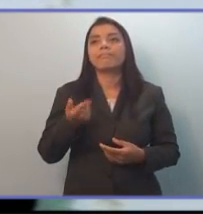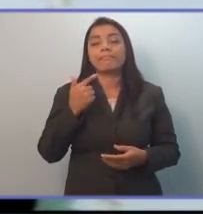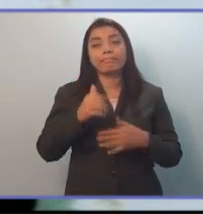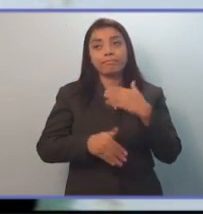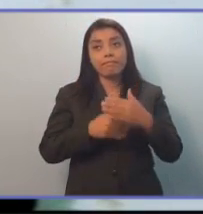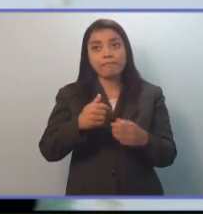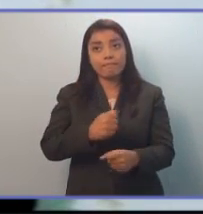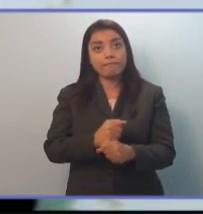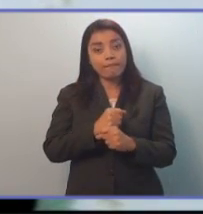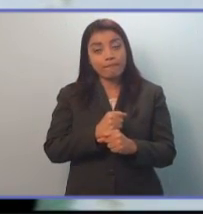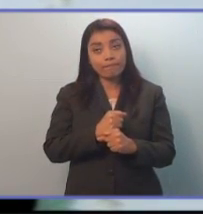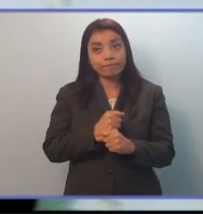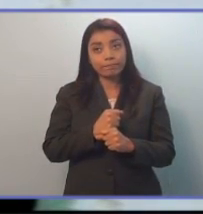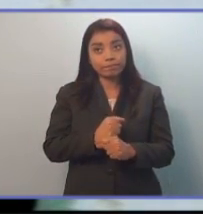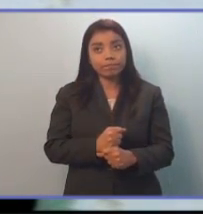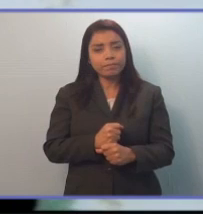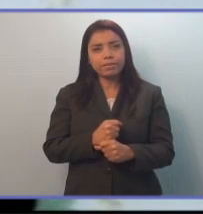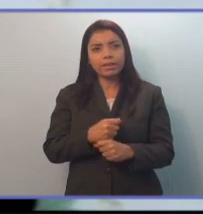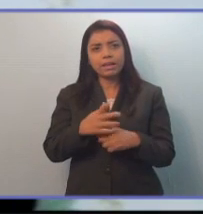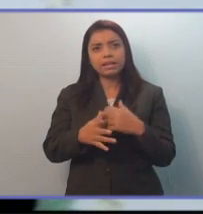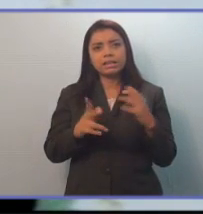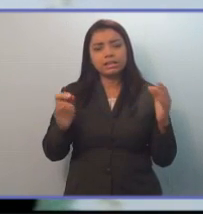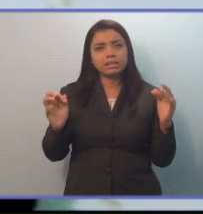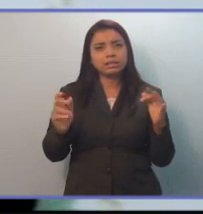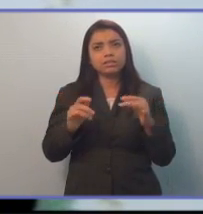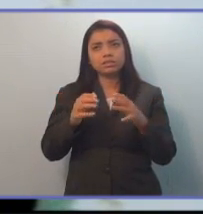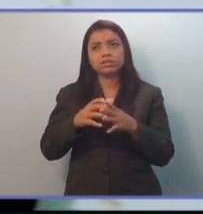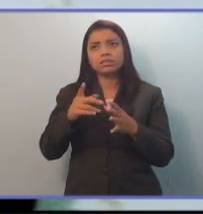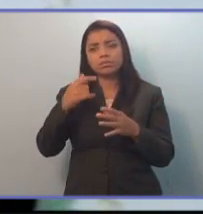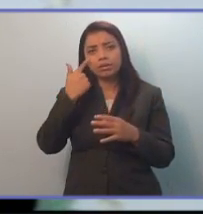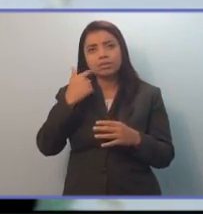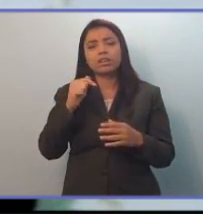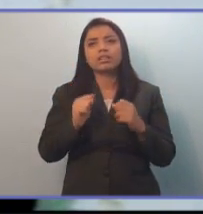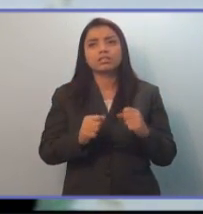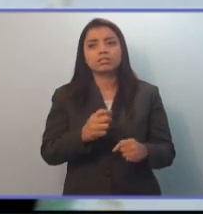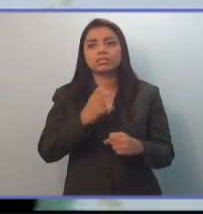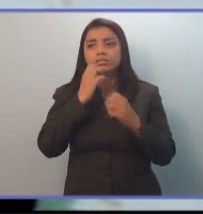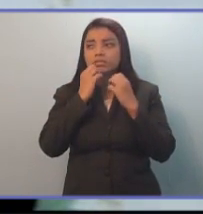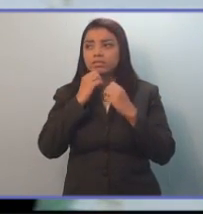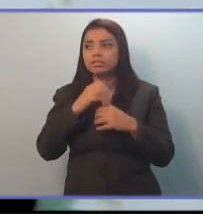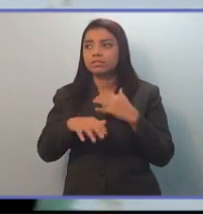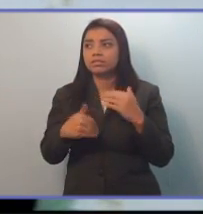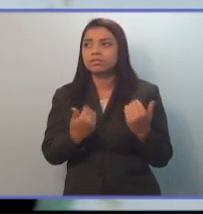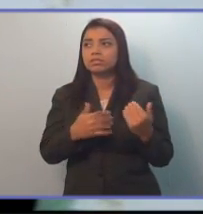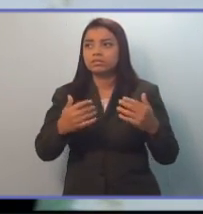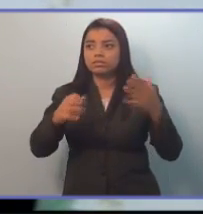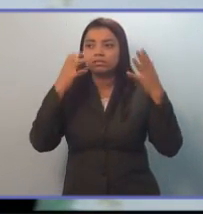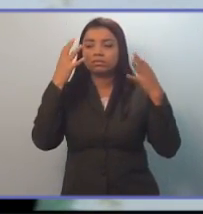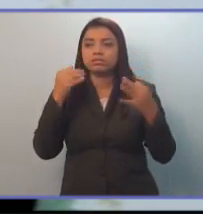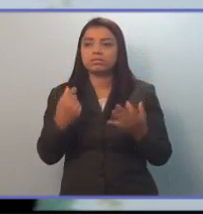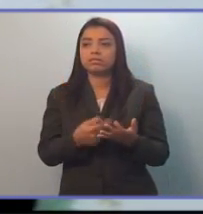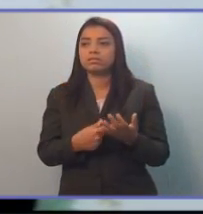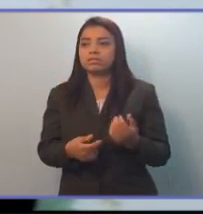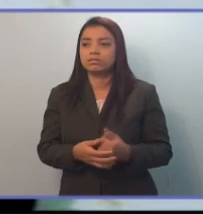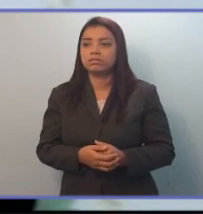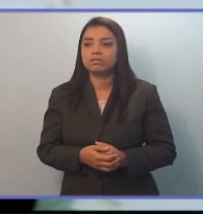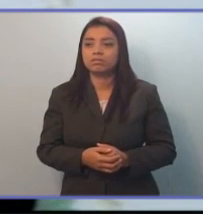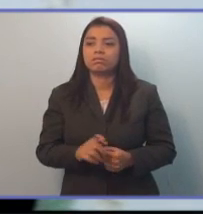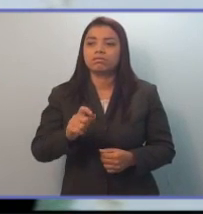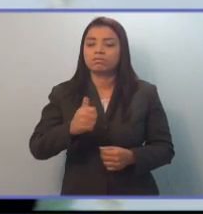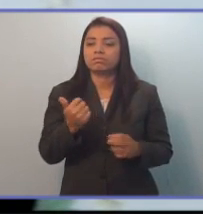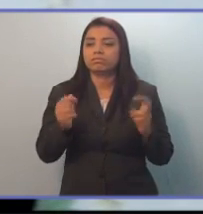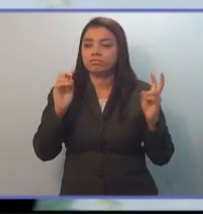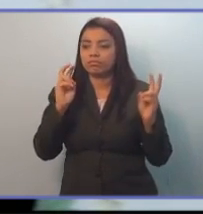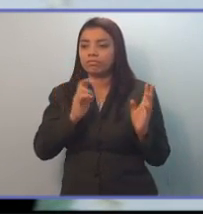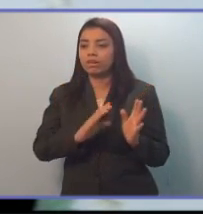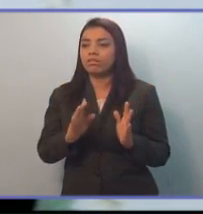garantizar que esos procesos de la sección de probidad sean más reservados y más discretos. Y por otra parte, en